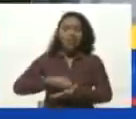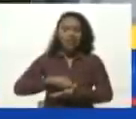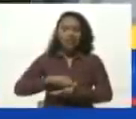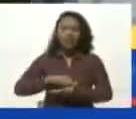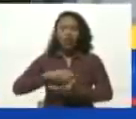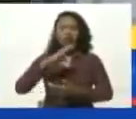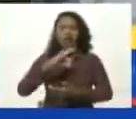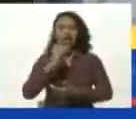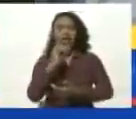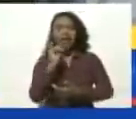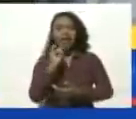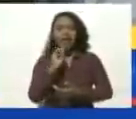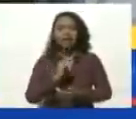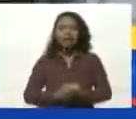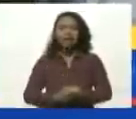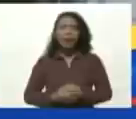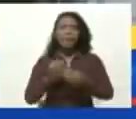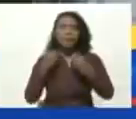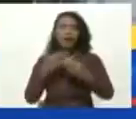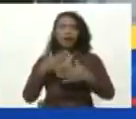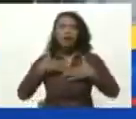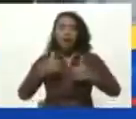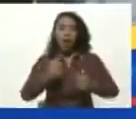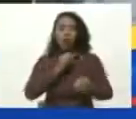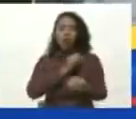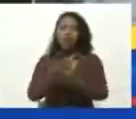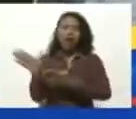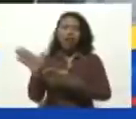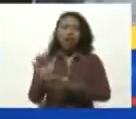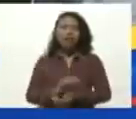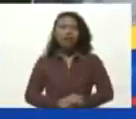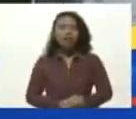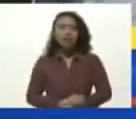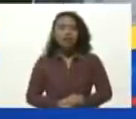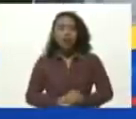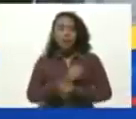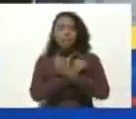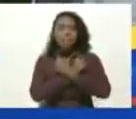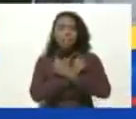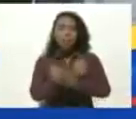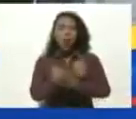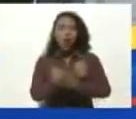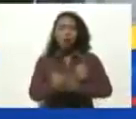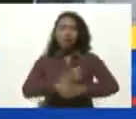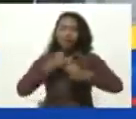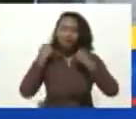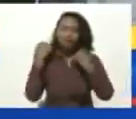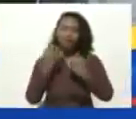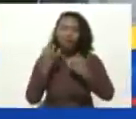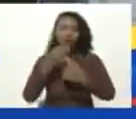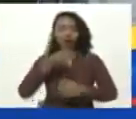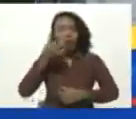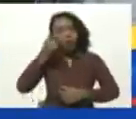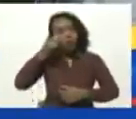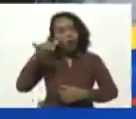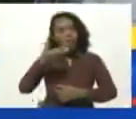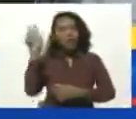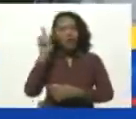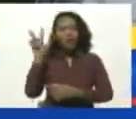diagnóstico integral para la salud gratuita, amorosa y de calidad del pueblo de